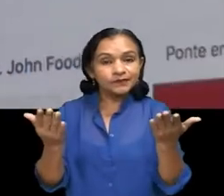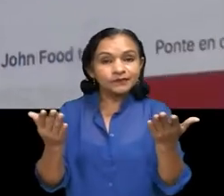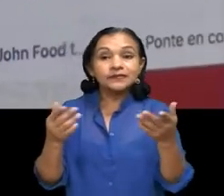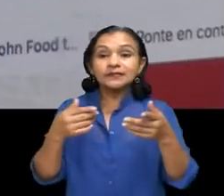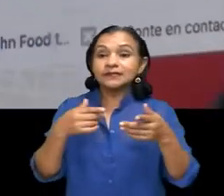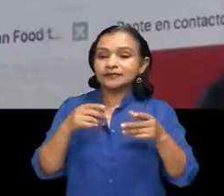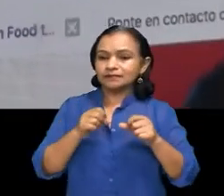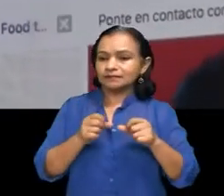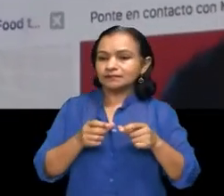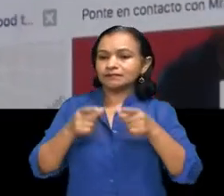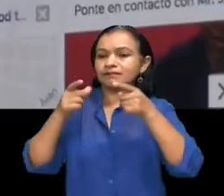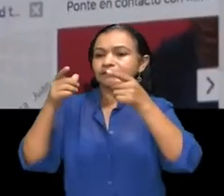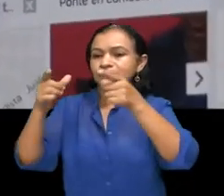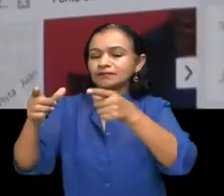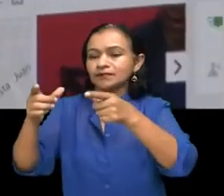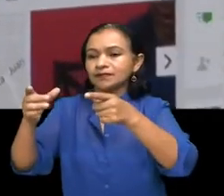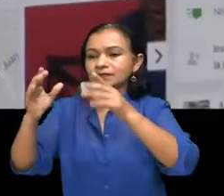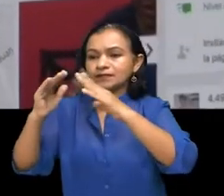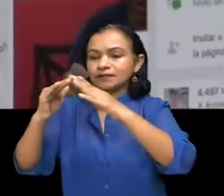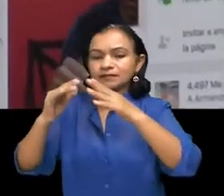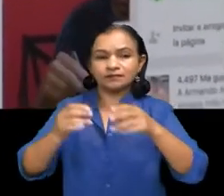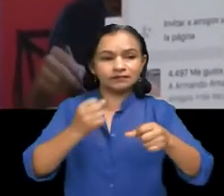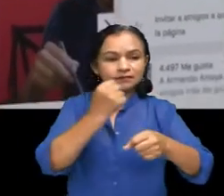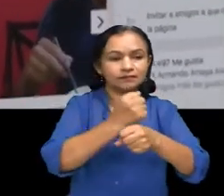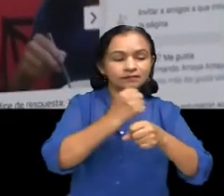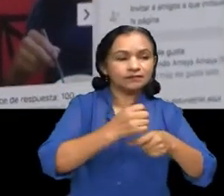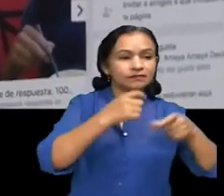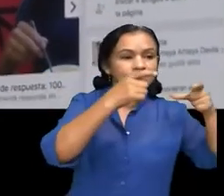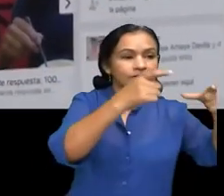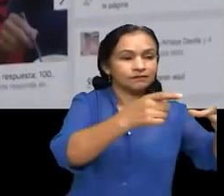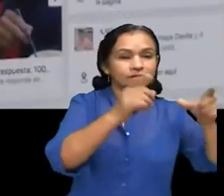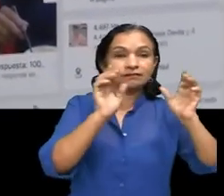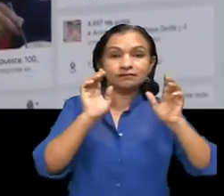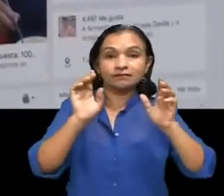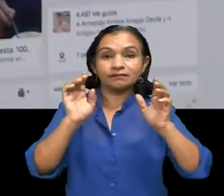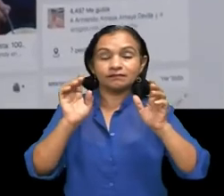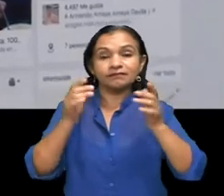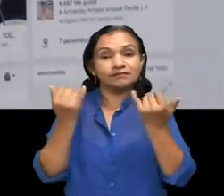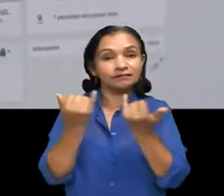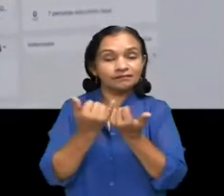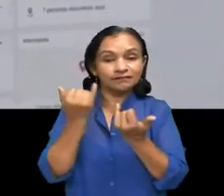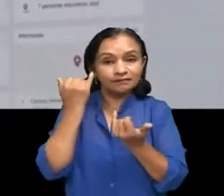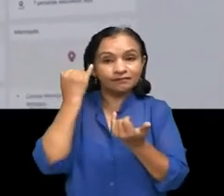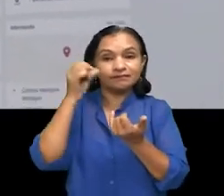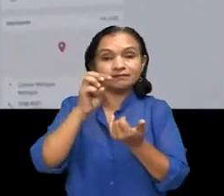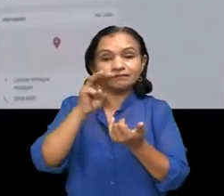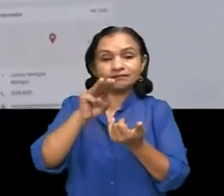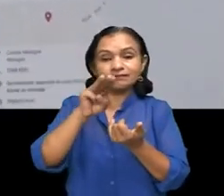sopa a la gente a su casa o a su trabajo. Y bueno, así nació Mr. John,